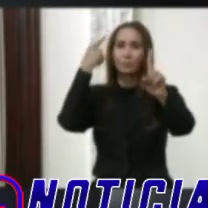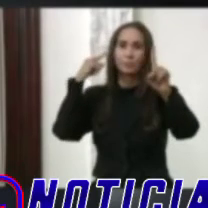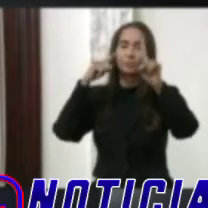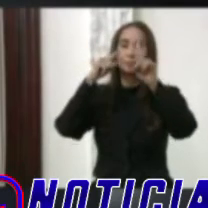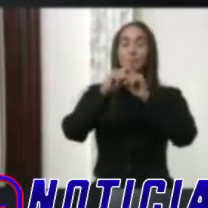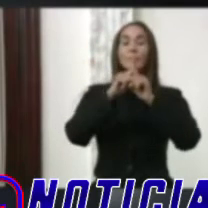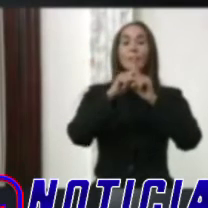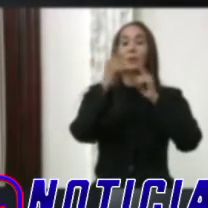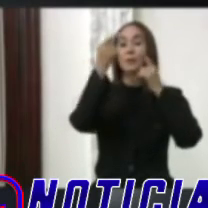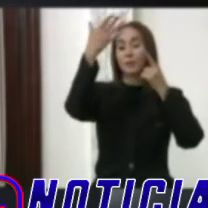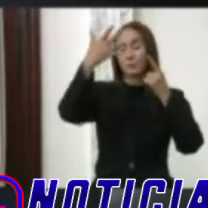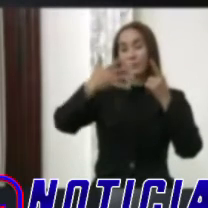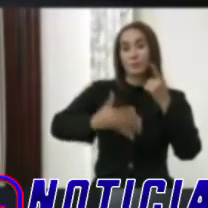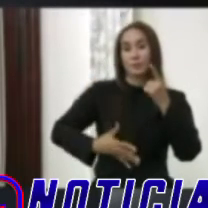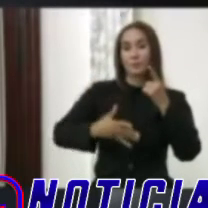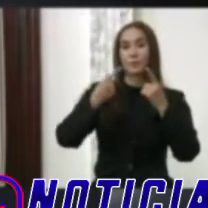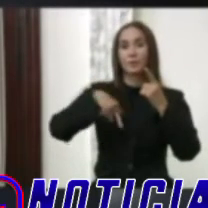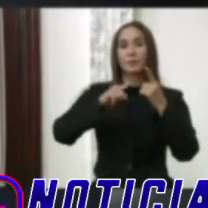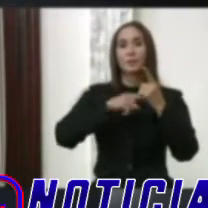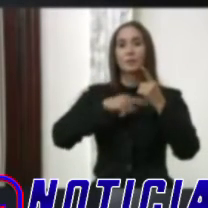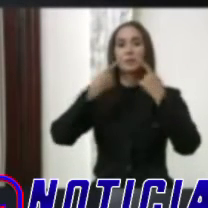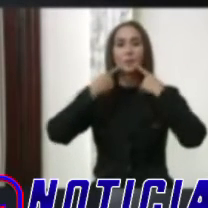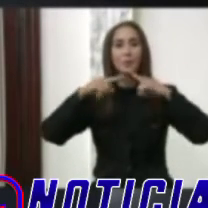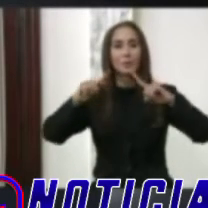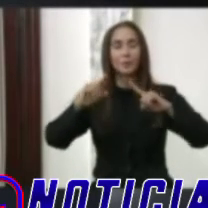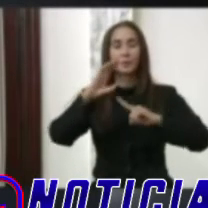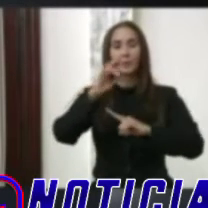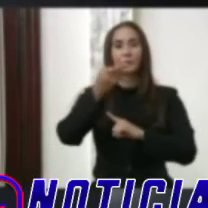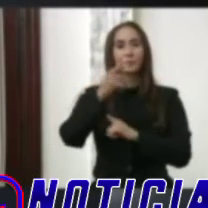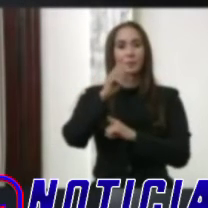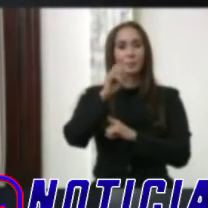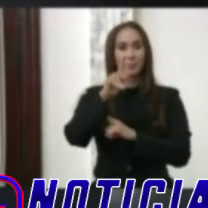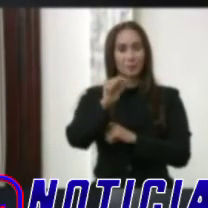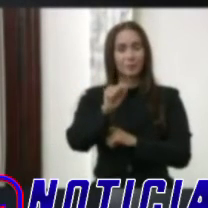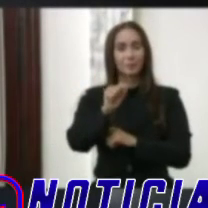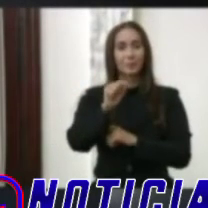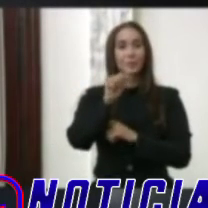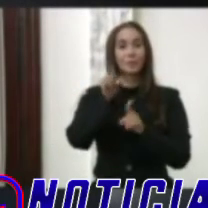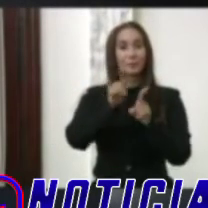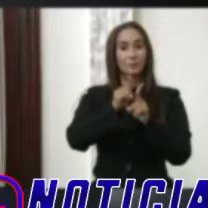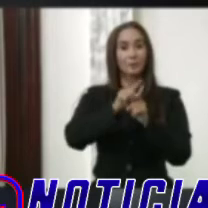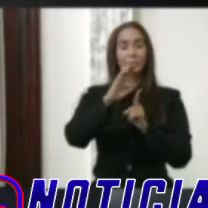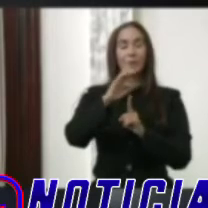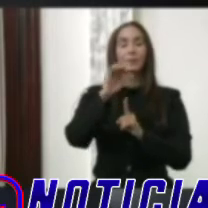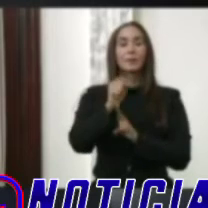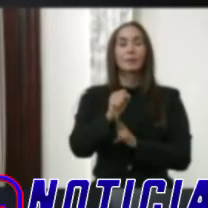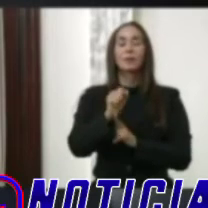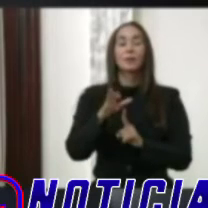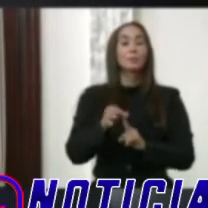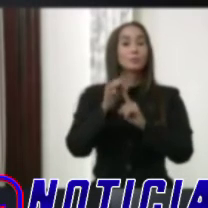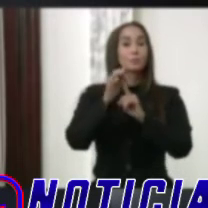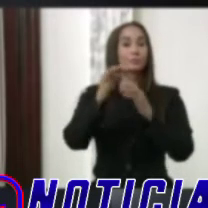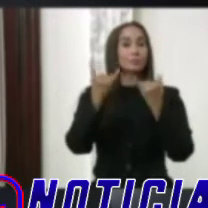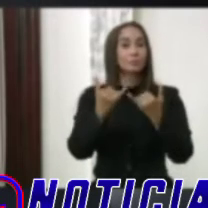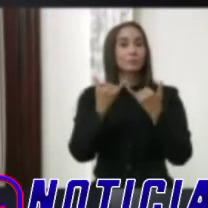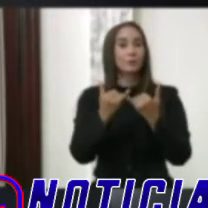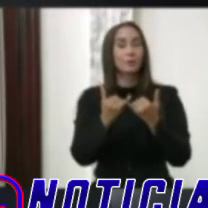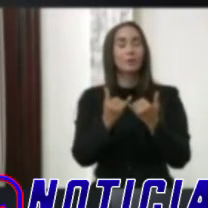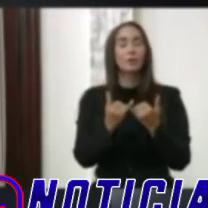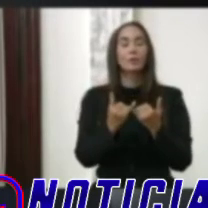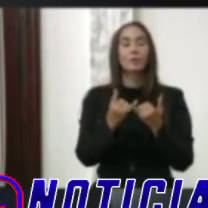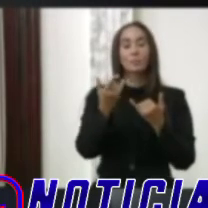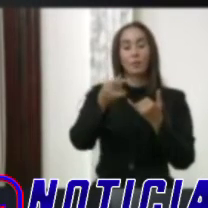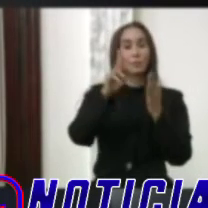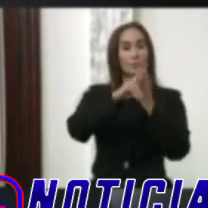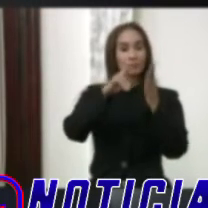ven reflejadas en nuestras declaraciones de Chapultepec y de Salta, donde los principios existen. Y bajo esos